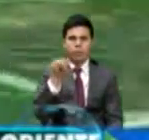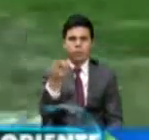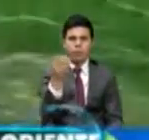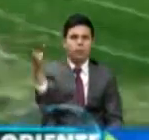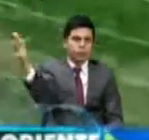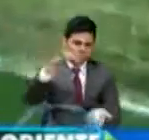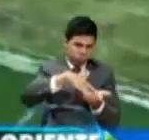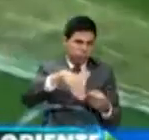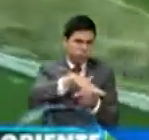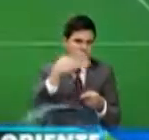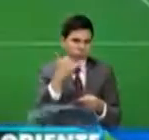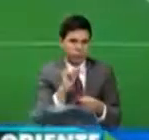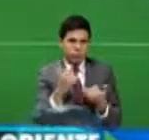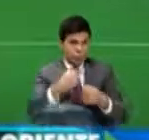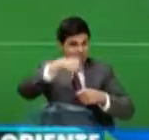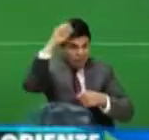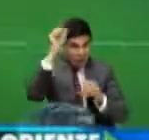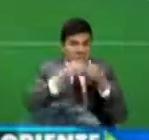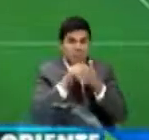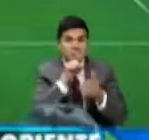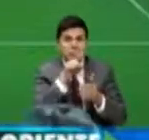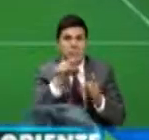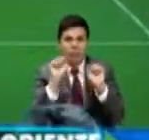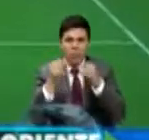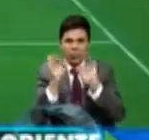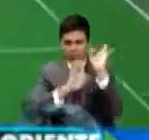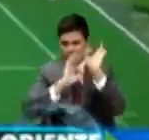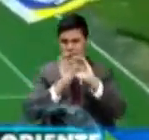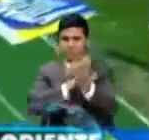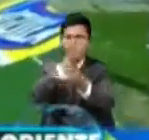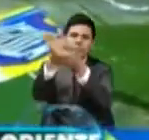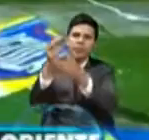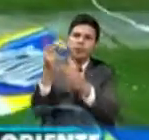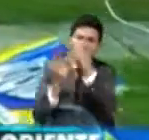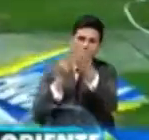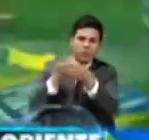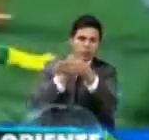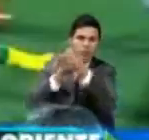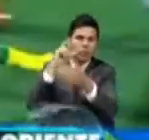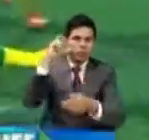después de este triunfo, ahora los Leopardos se alistan para visitar en la frontera al Cúcuta por Copa.